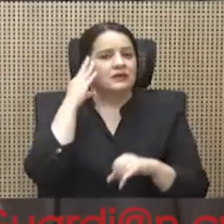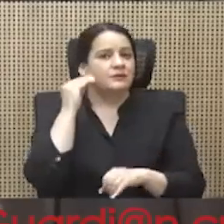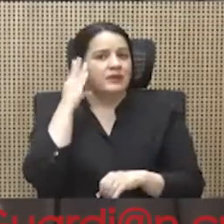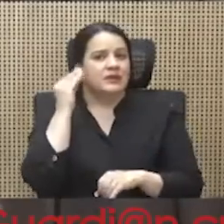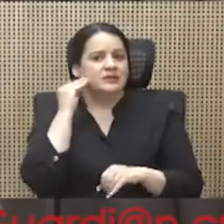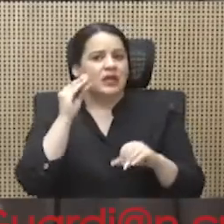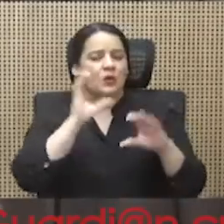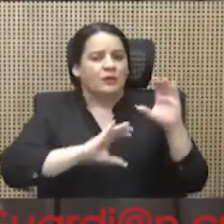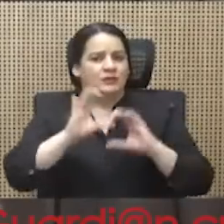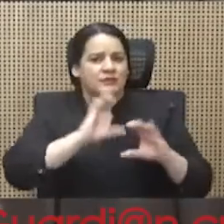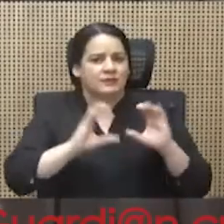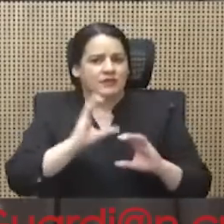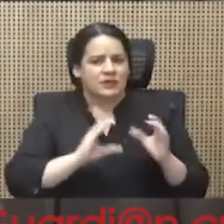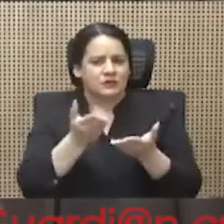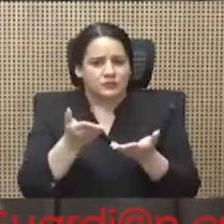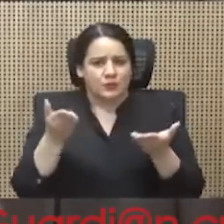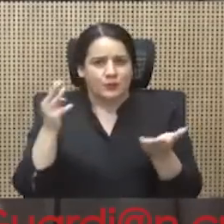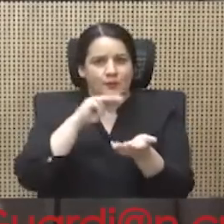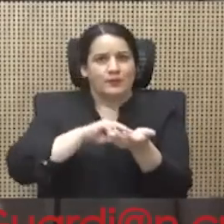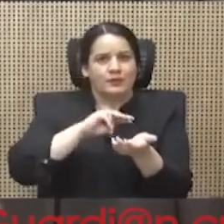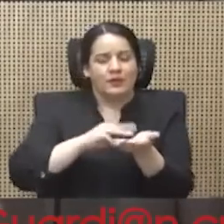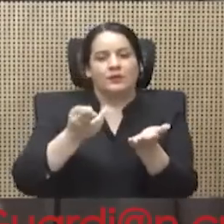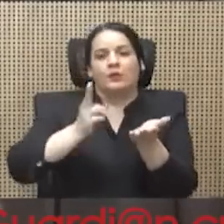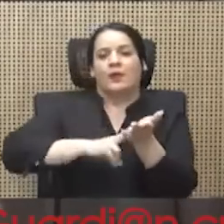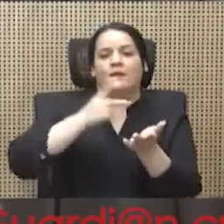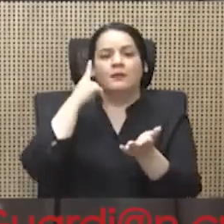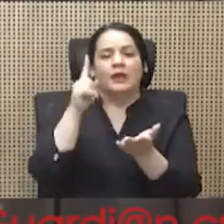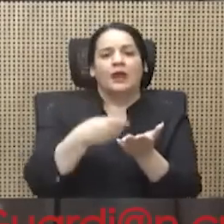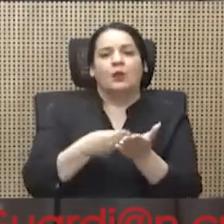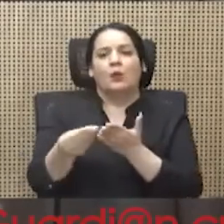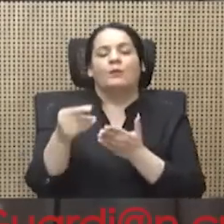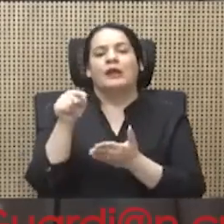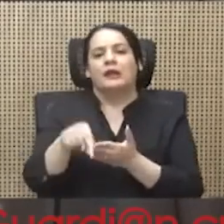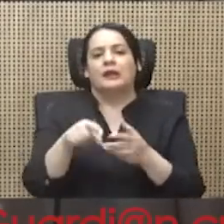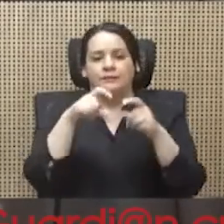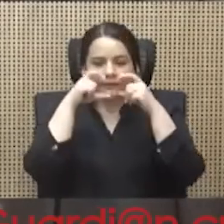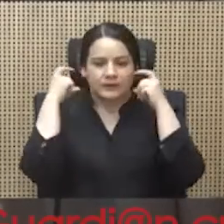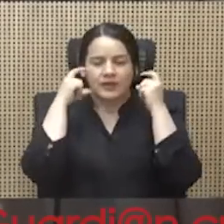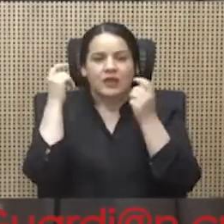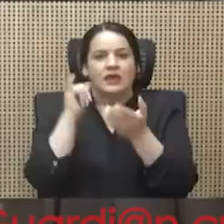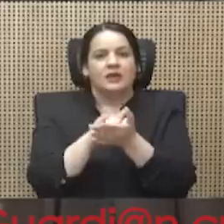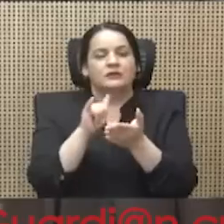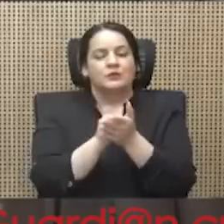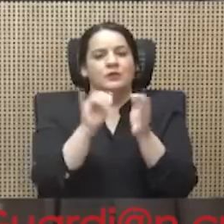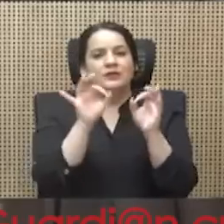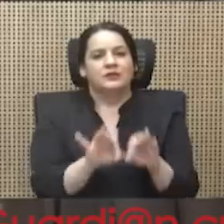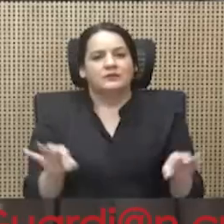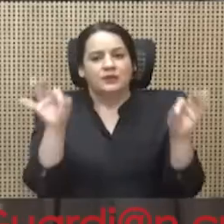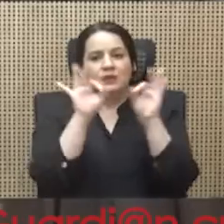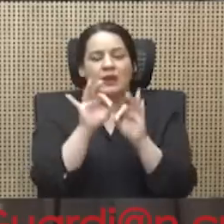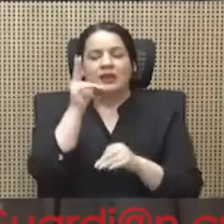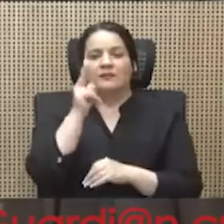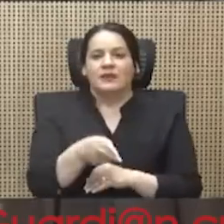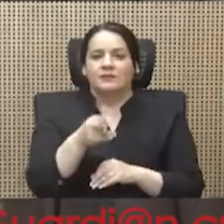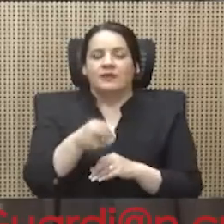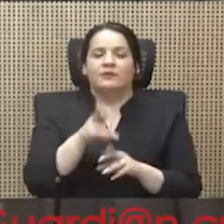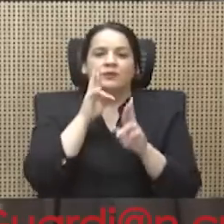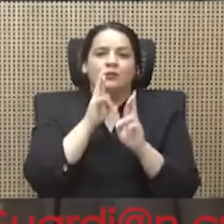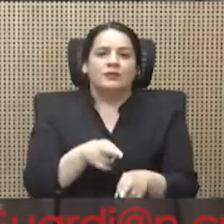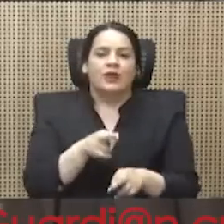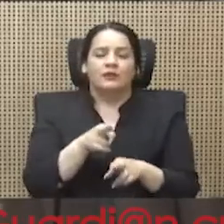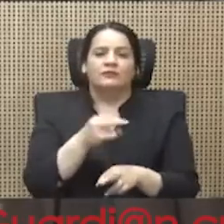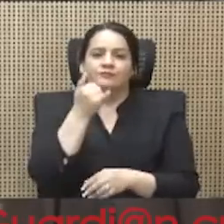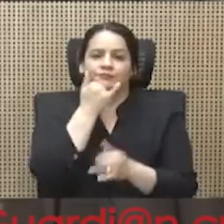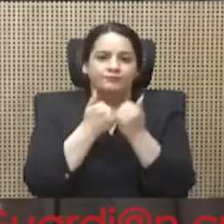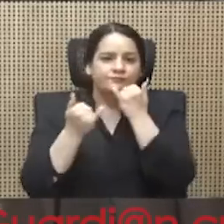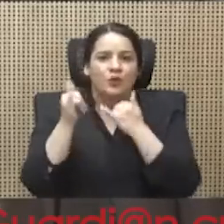insumos médicos fueron adjudicadas para la compra de las mascarillas un insumo indispensable las mismas resultaron defectuosas y